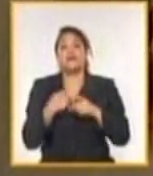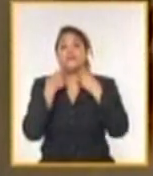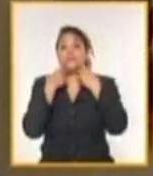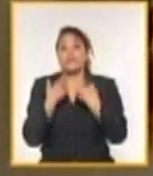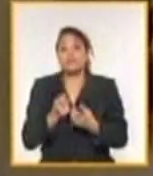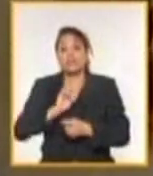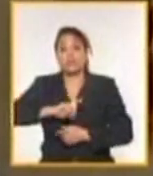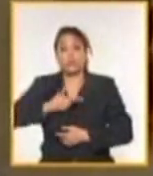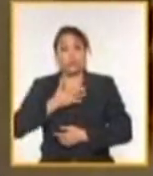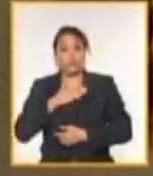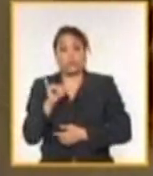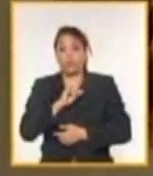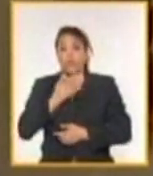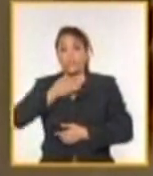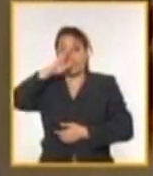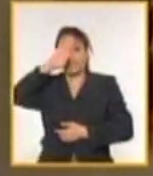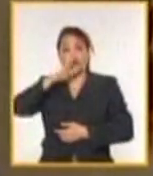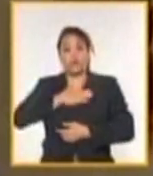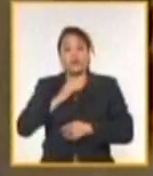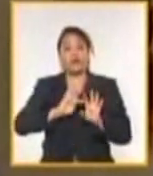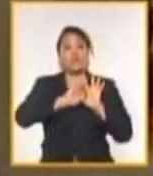la nuestra, que es universal,